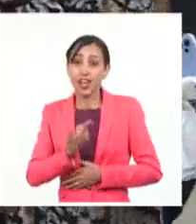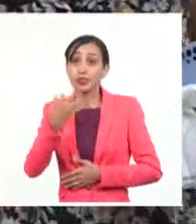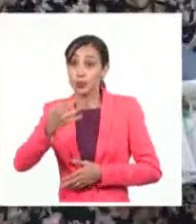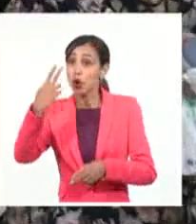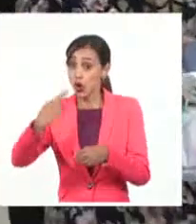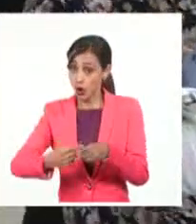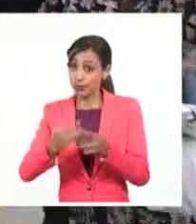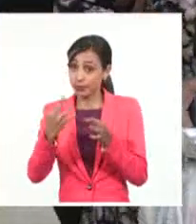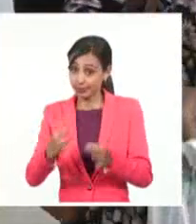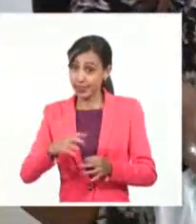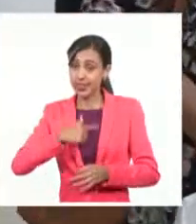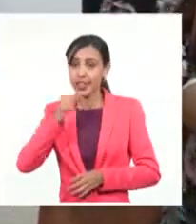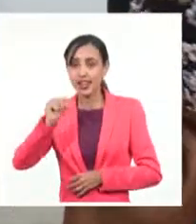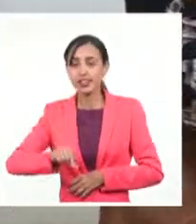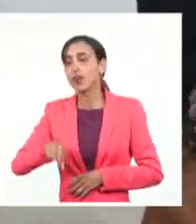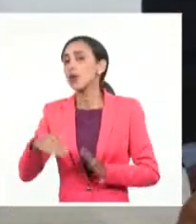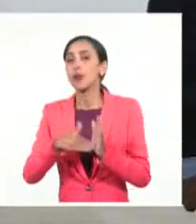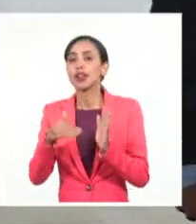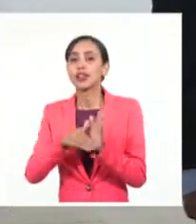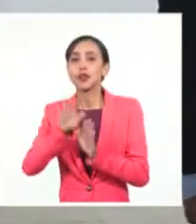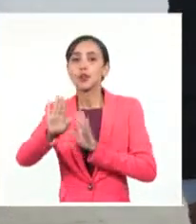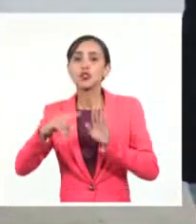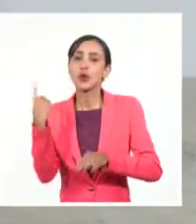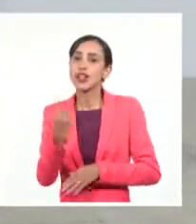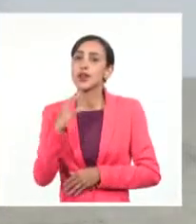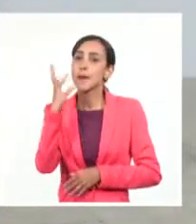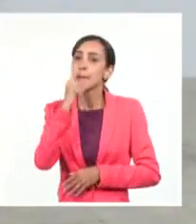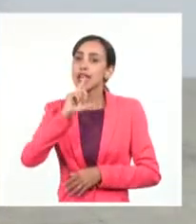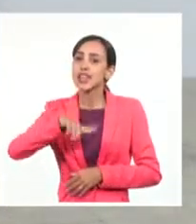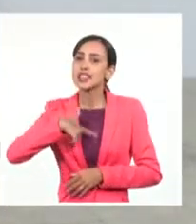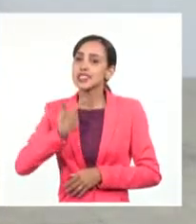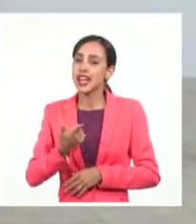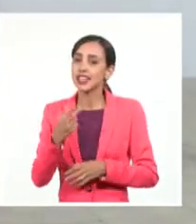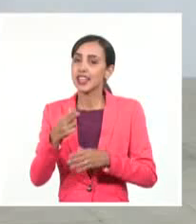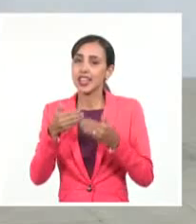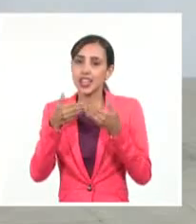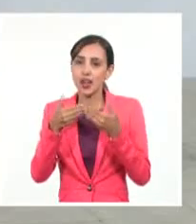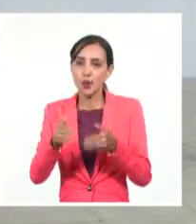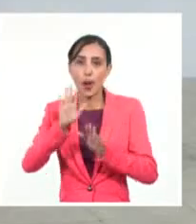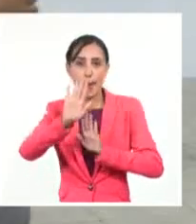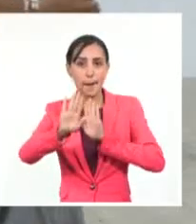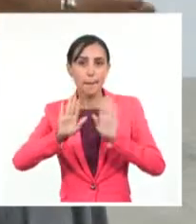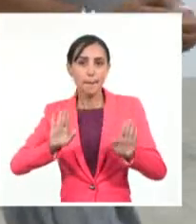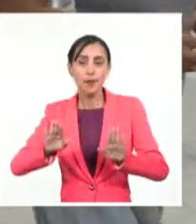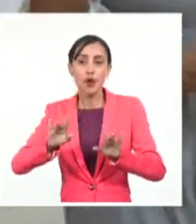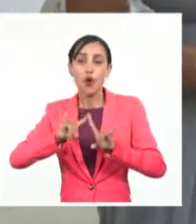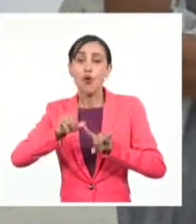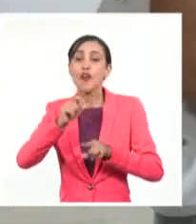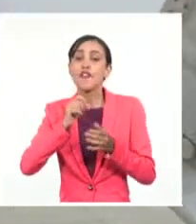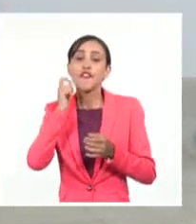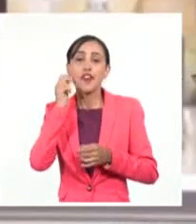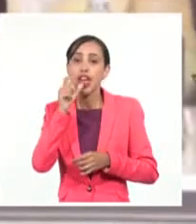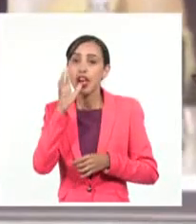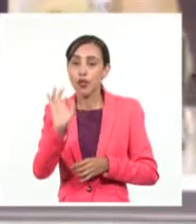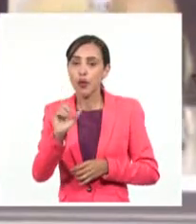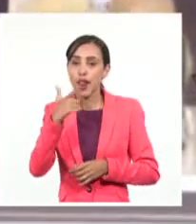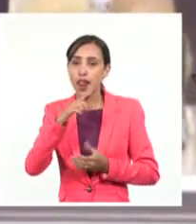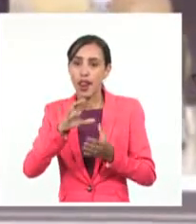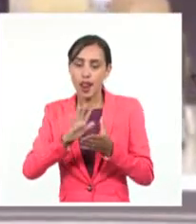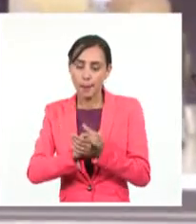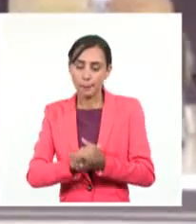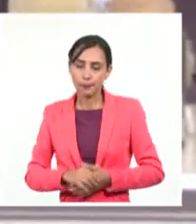esta tarde aquí en el Museo Nacional de Bellas Artes quedó inaugurada la exposición Wilfredo Land indivisible